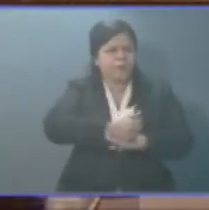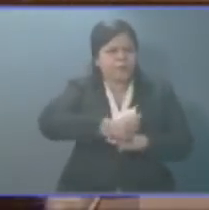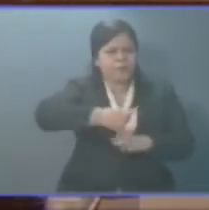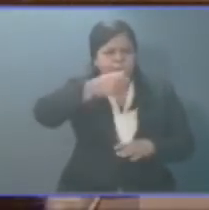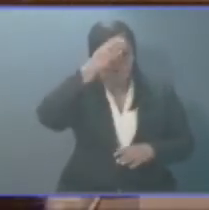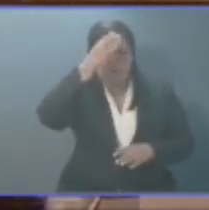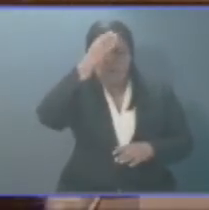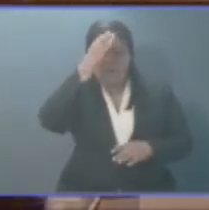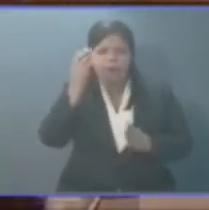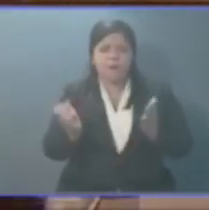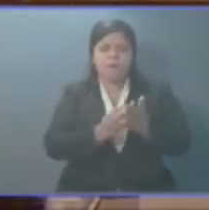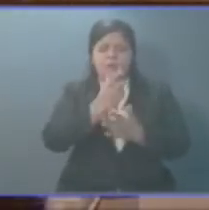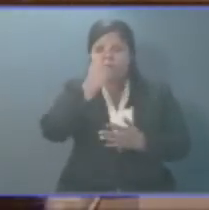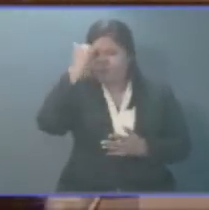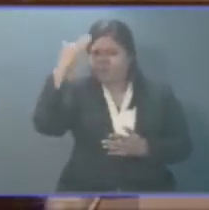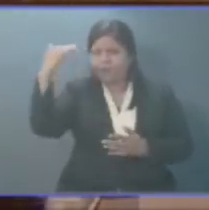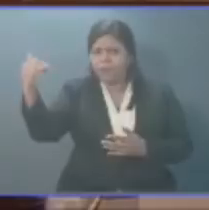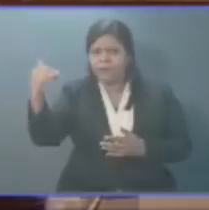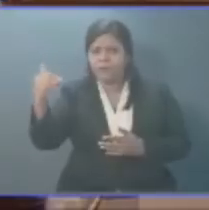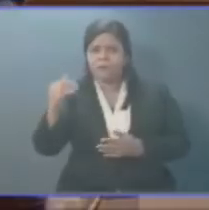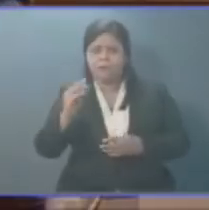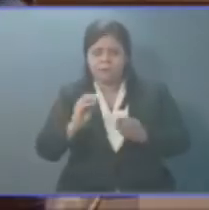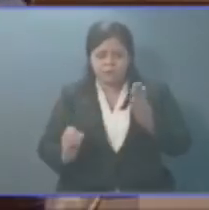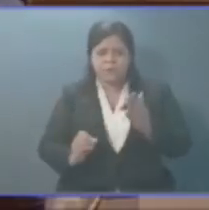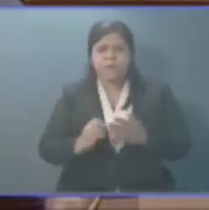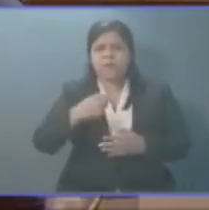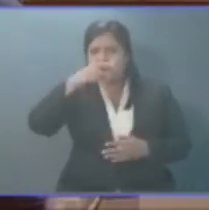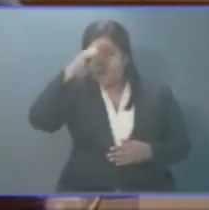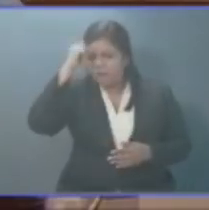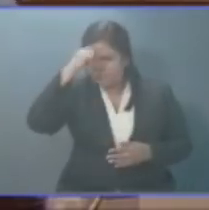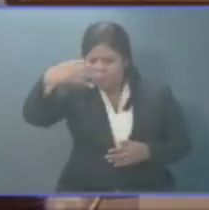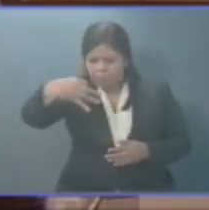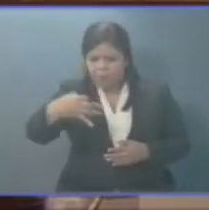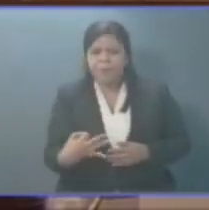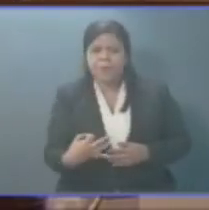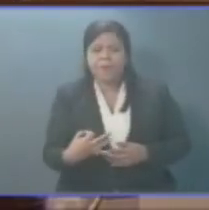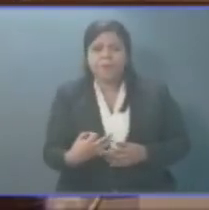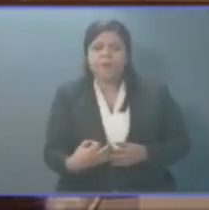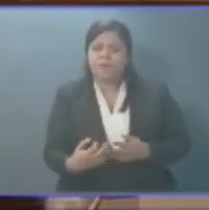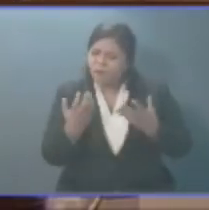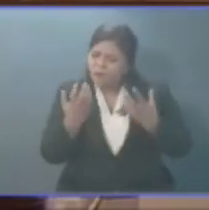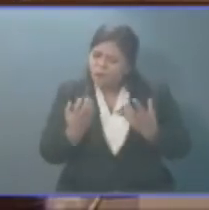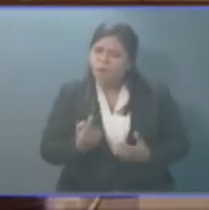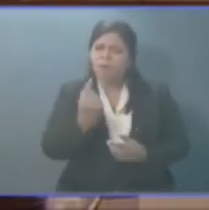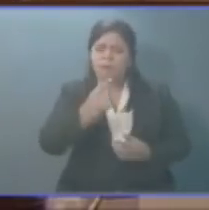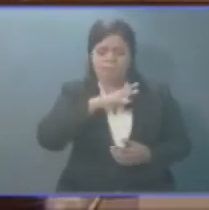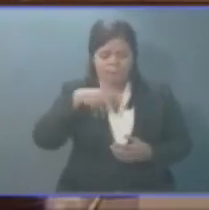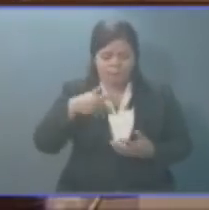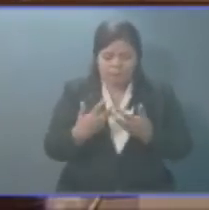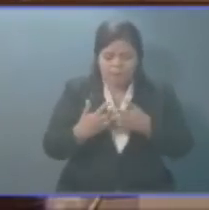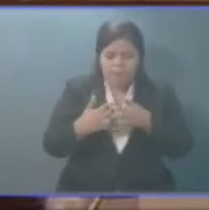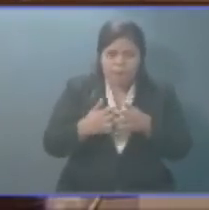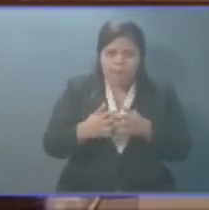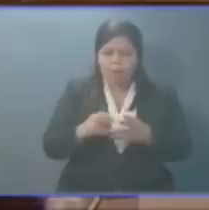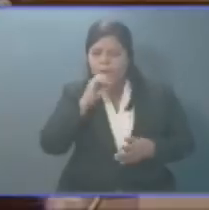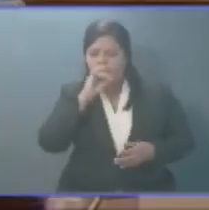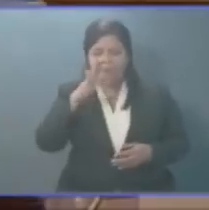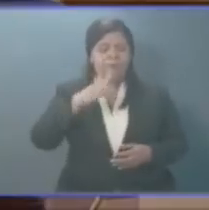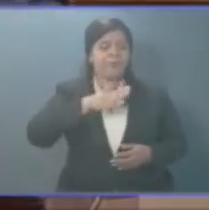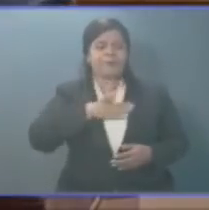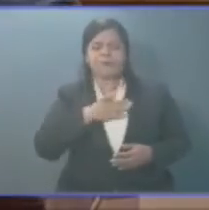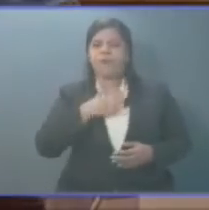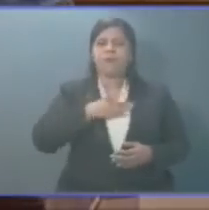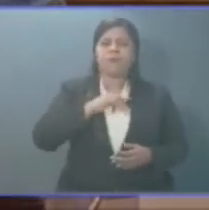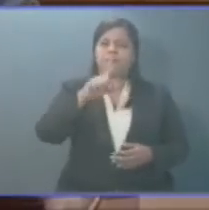construcción de la política en primer lugar, en la construcción de un empleo decente. Porque hay muchos empleadores que se jactan diciendo que